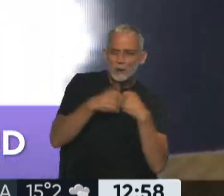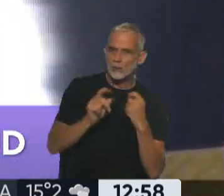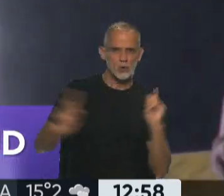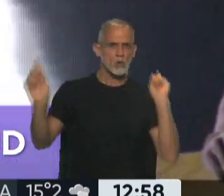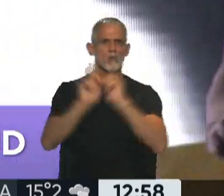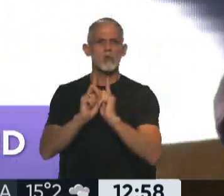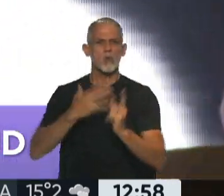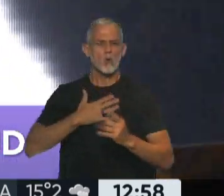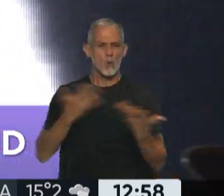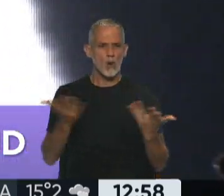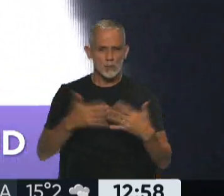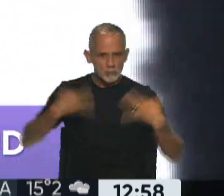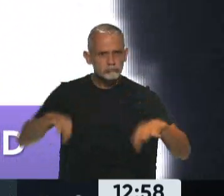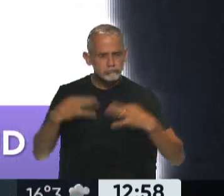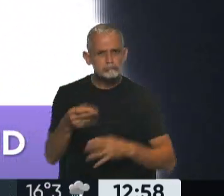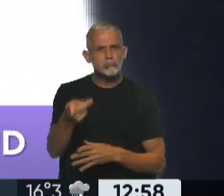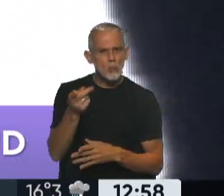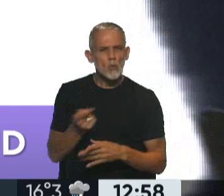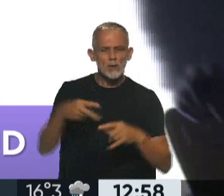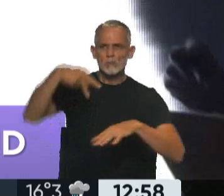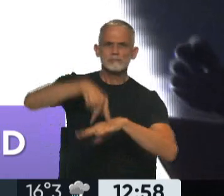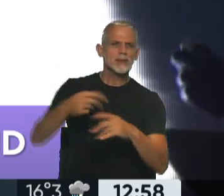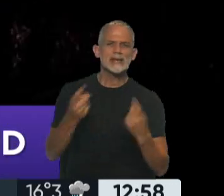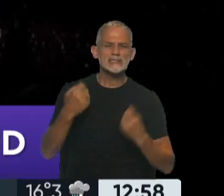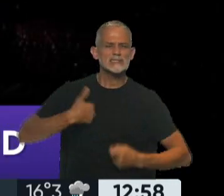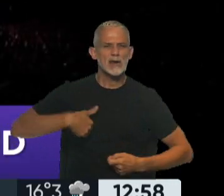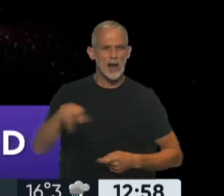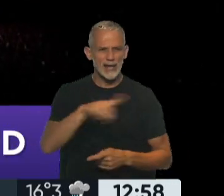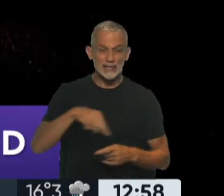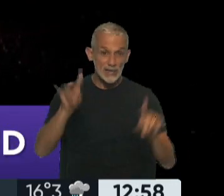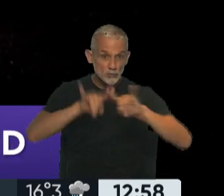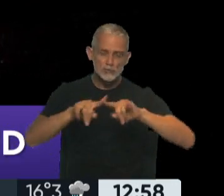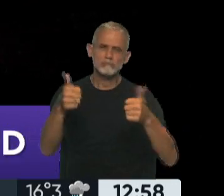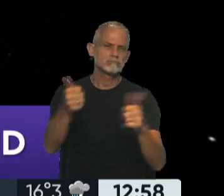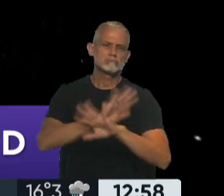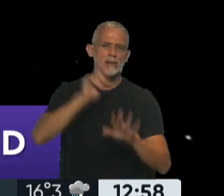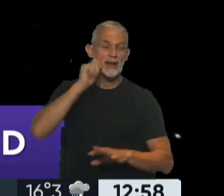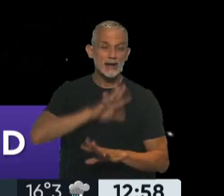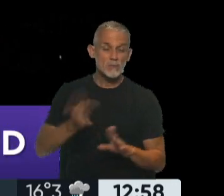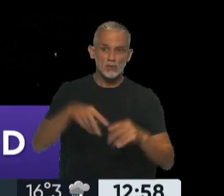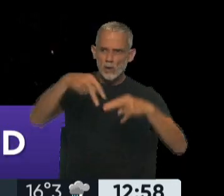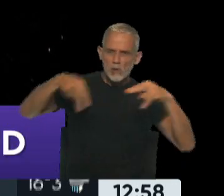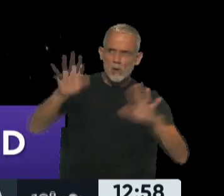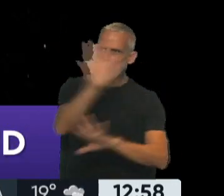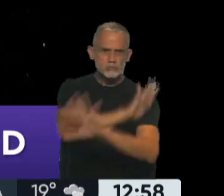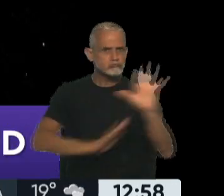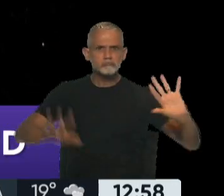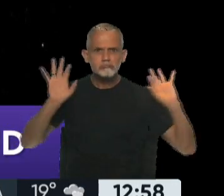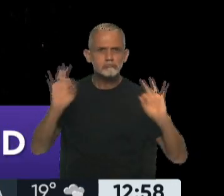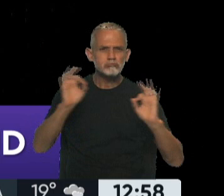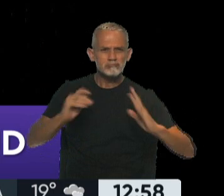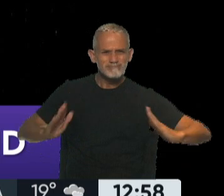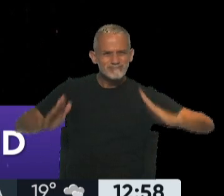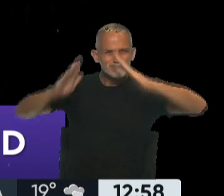Vitales, absolutamente necesarios para la escena artística. Un show inolvidable con una puesta en escena tremenda en esa